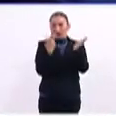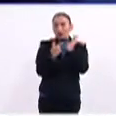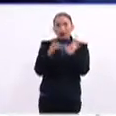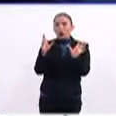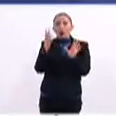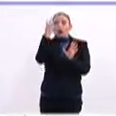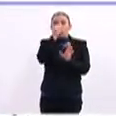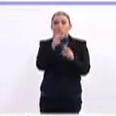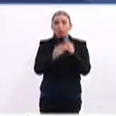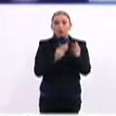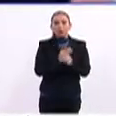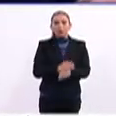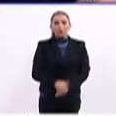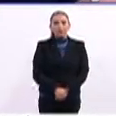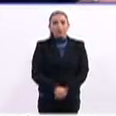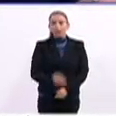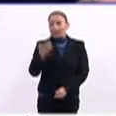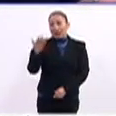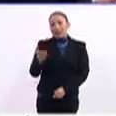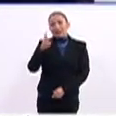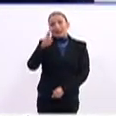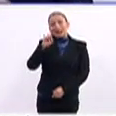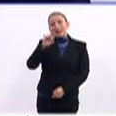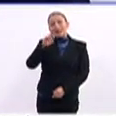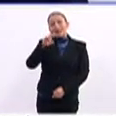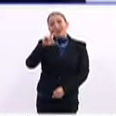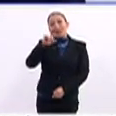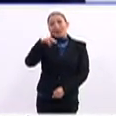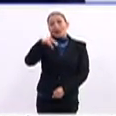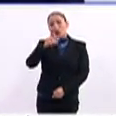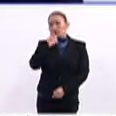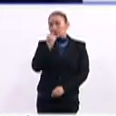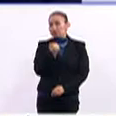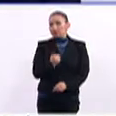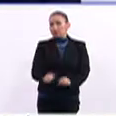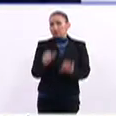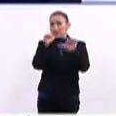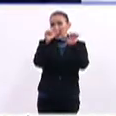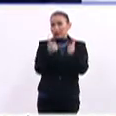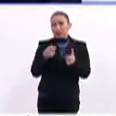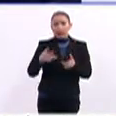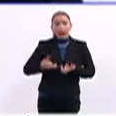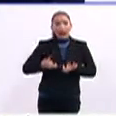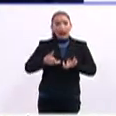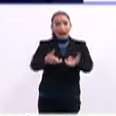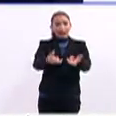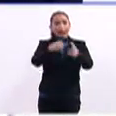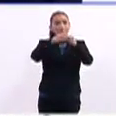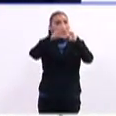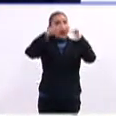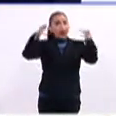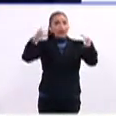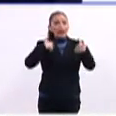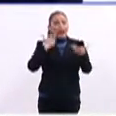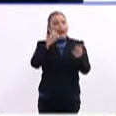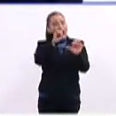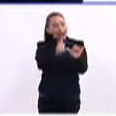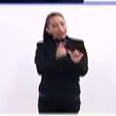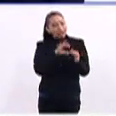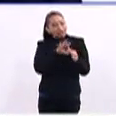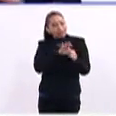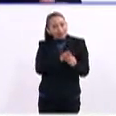belleza en el mundo. Él es Rivelino, un reconocido escultor de arte público monumental, comprometido con el arte